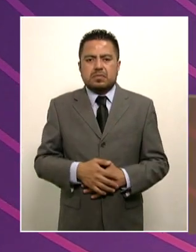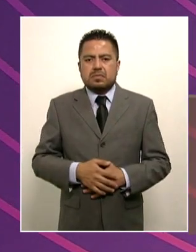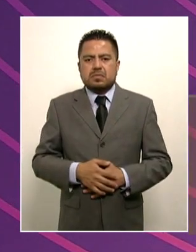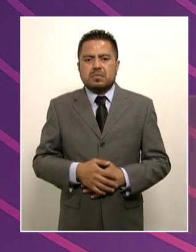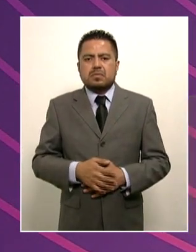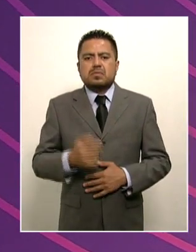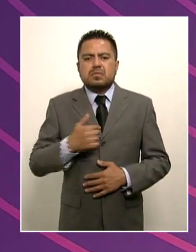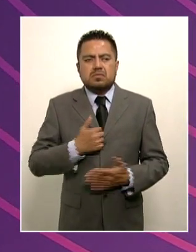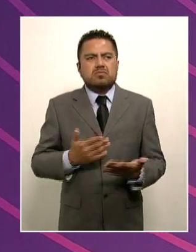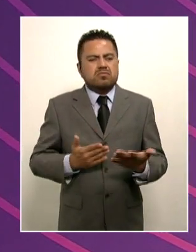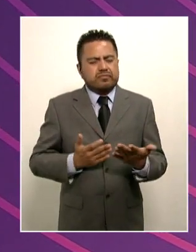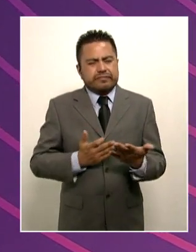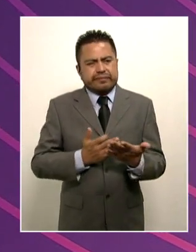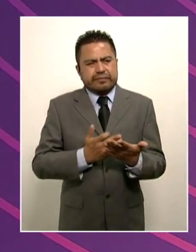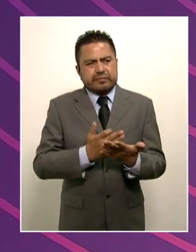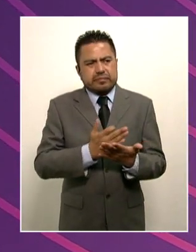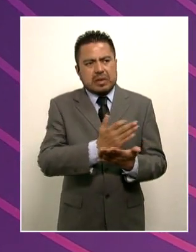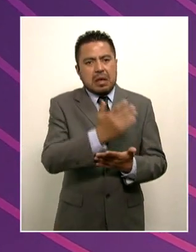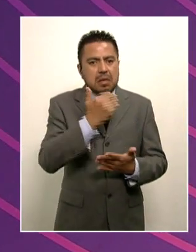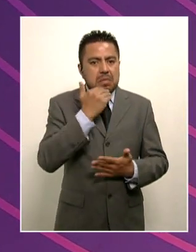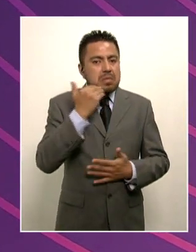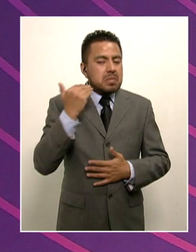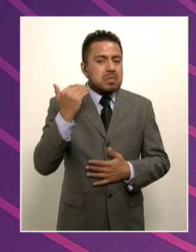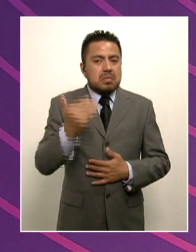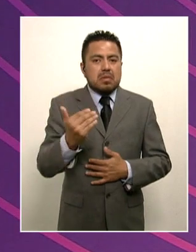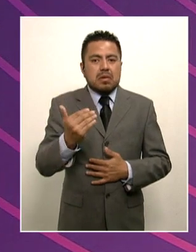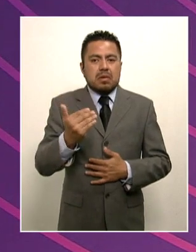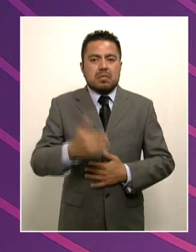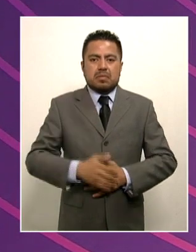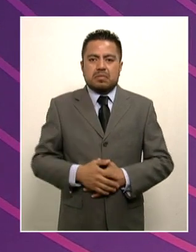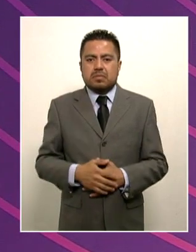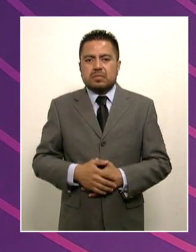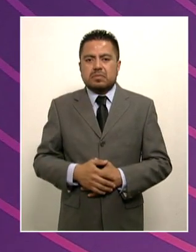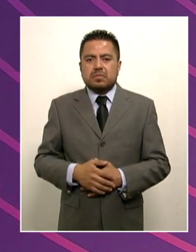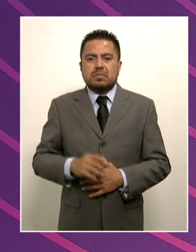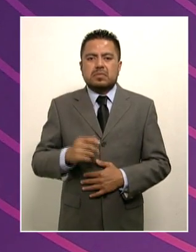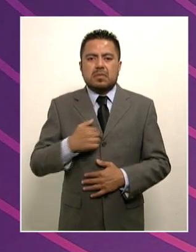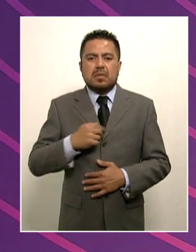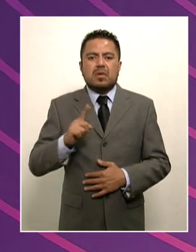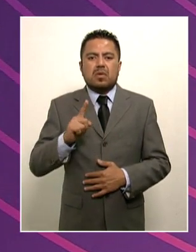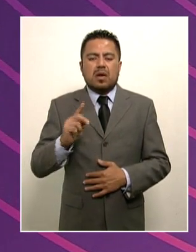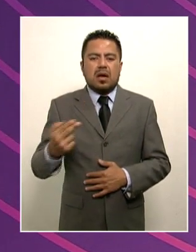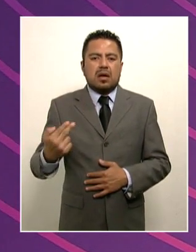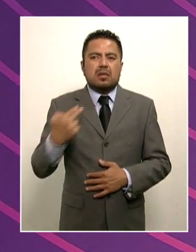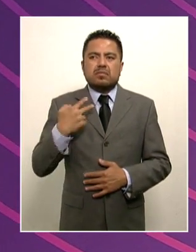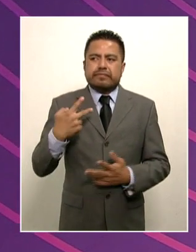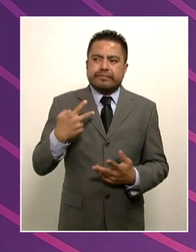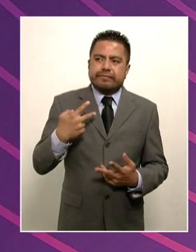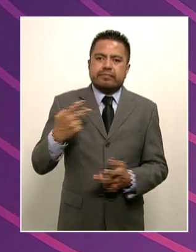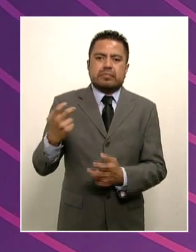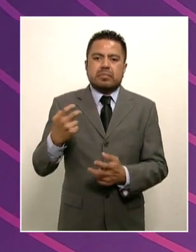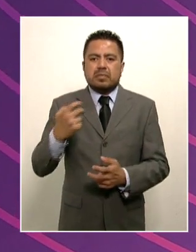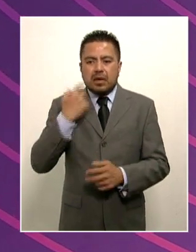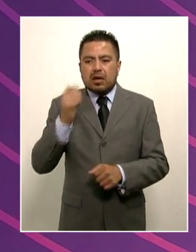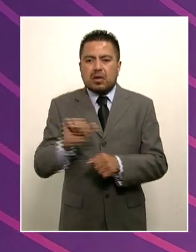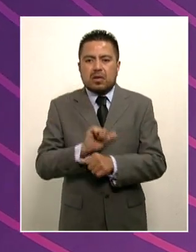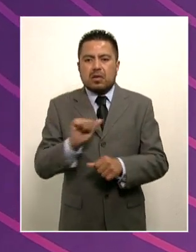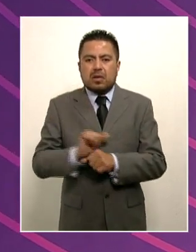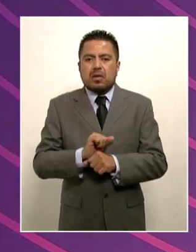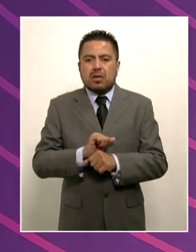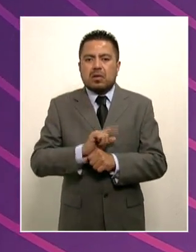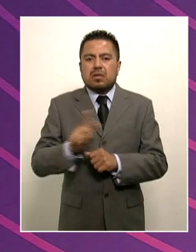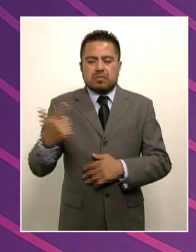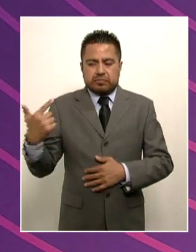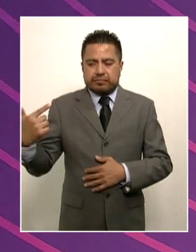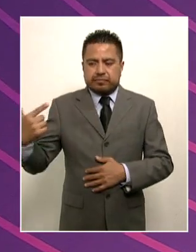Iba con una trayectoria muy buena y víctima de un asalto, me querían robar el coche y me dieron un